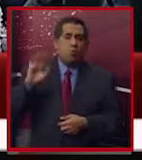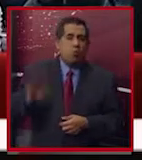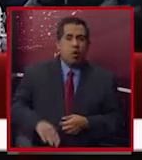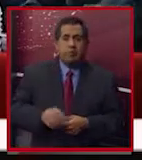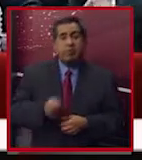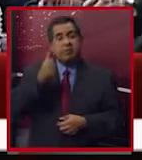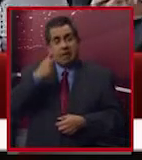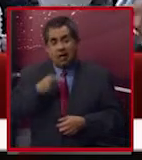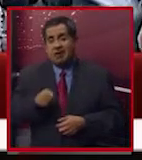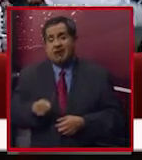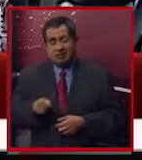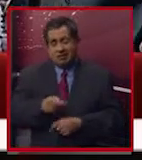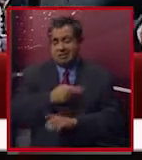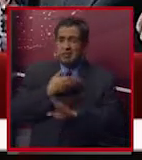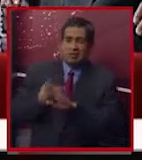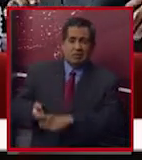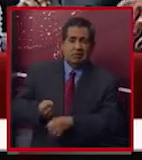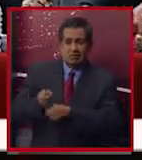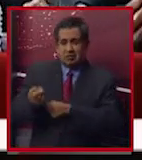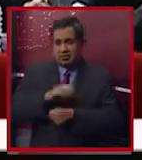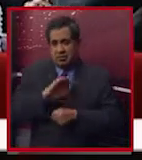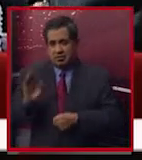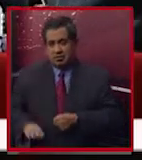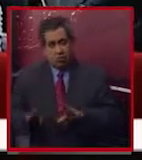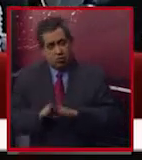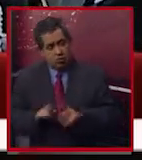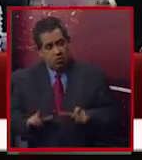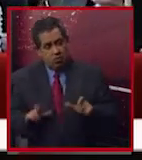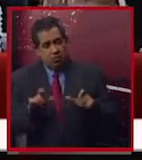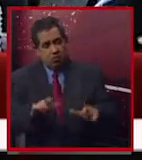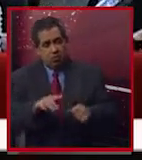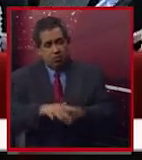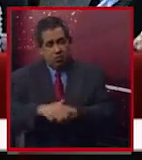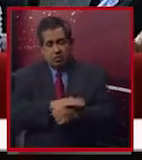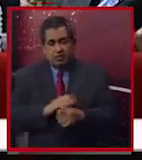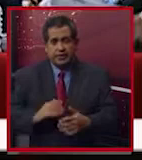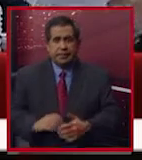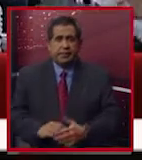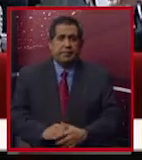primera víctima mortal dentro del sistema de protección no jurisdiccional.